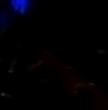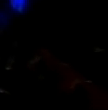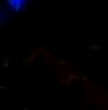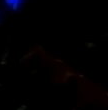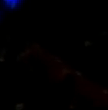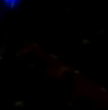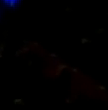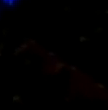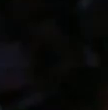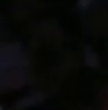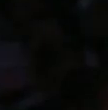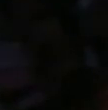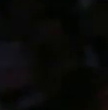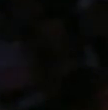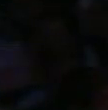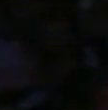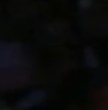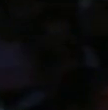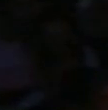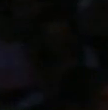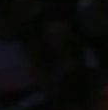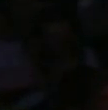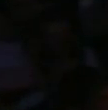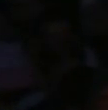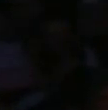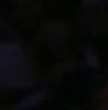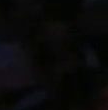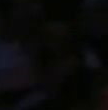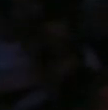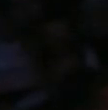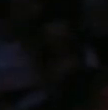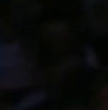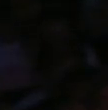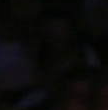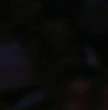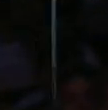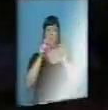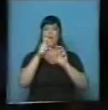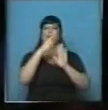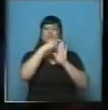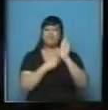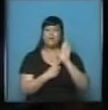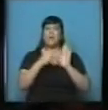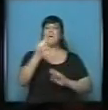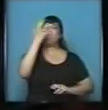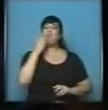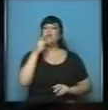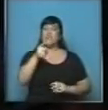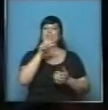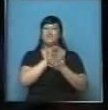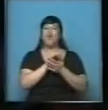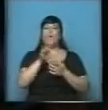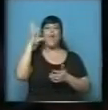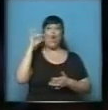que sugerimos a la hora de ser elegidas. Respecto a este tópico, nos gustaría conocer cuál es la posición de